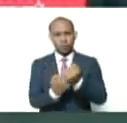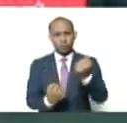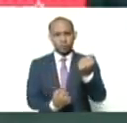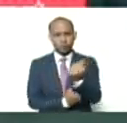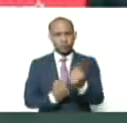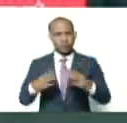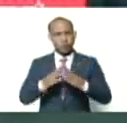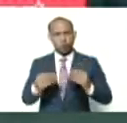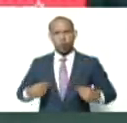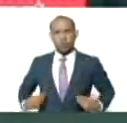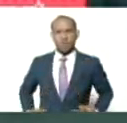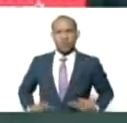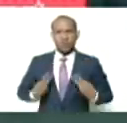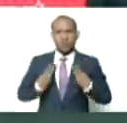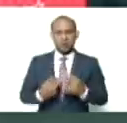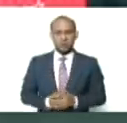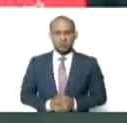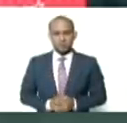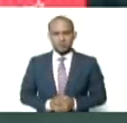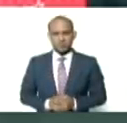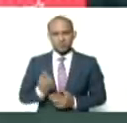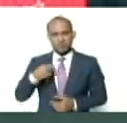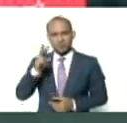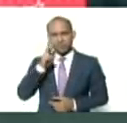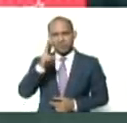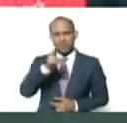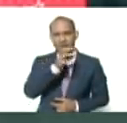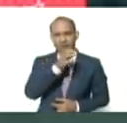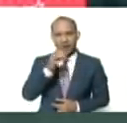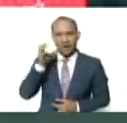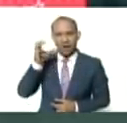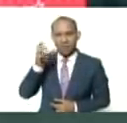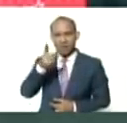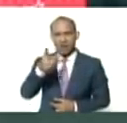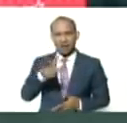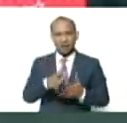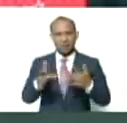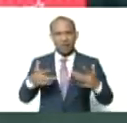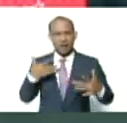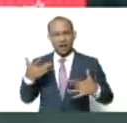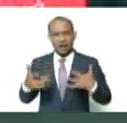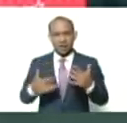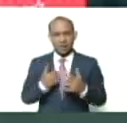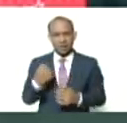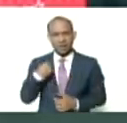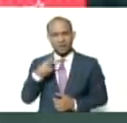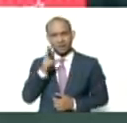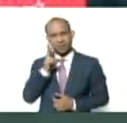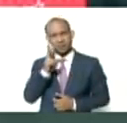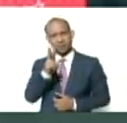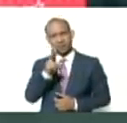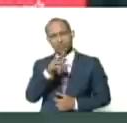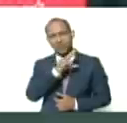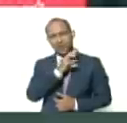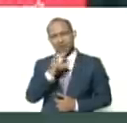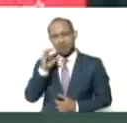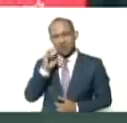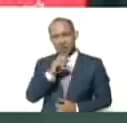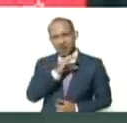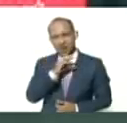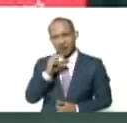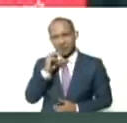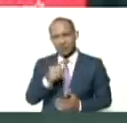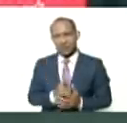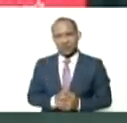vida. Y yo veía a Capriles en el acto. Y yo decía, Capriles, Caprilito, Caprilito.